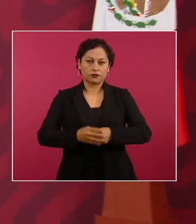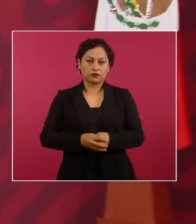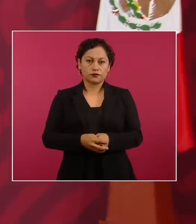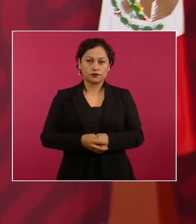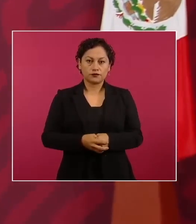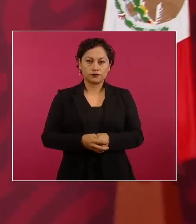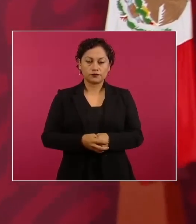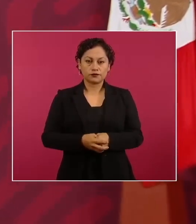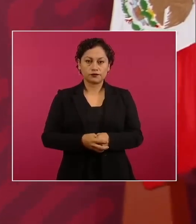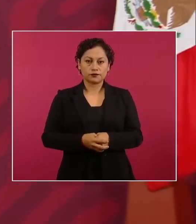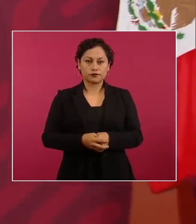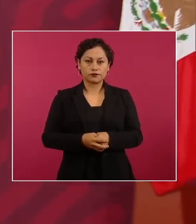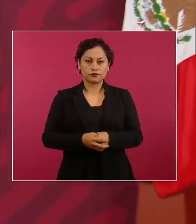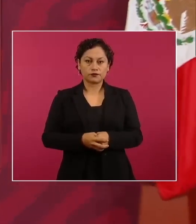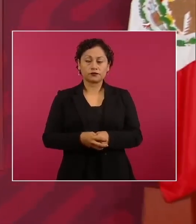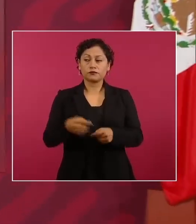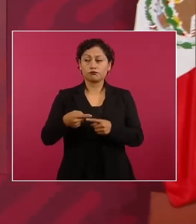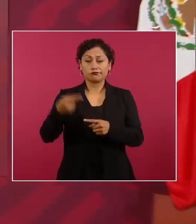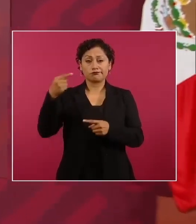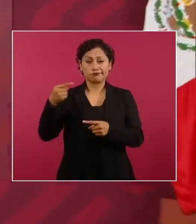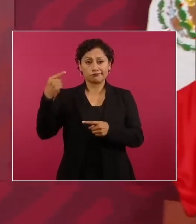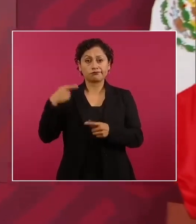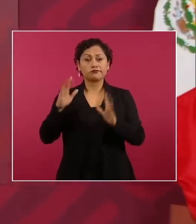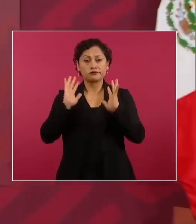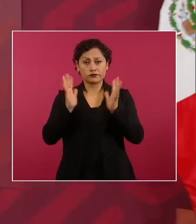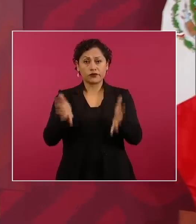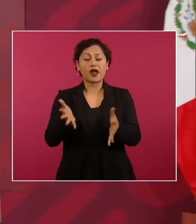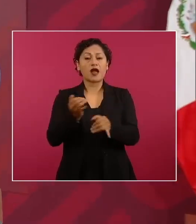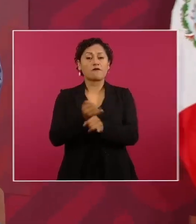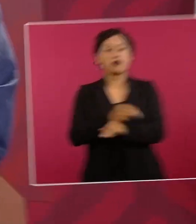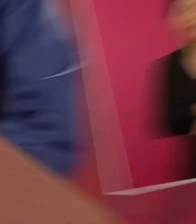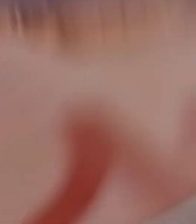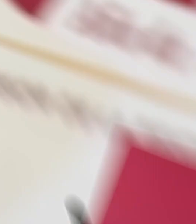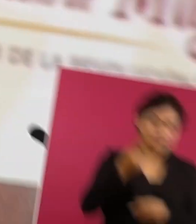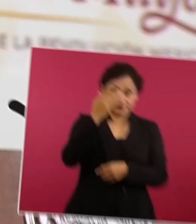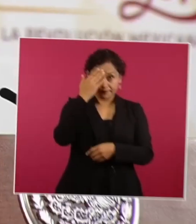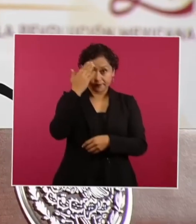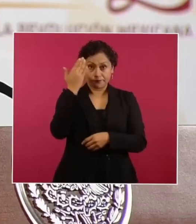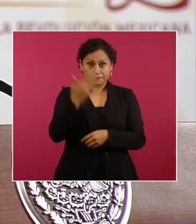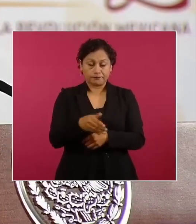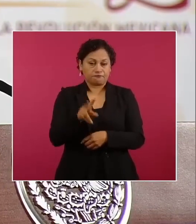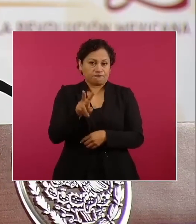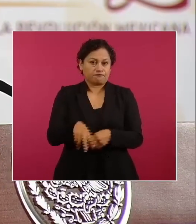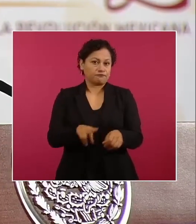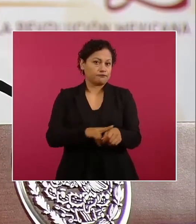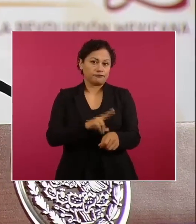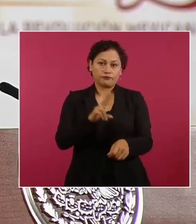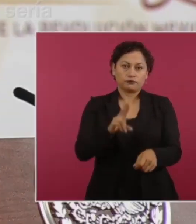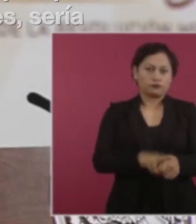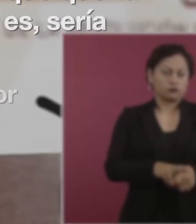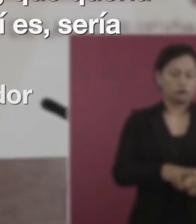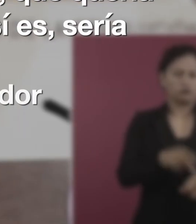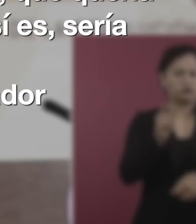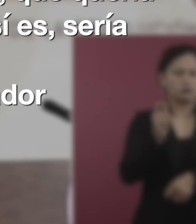tener otro concierta y comentó que este Debería ser de Christian nodal y Belinda es difícil de creer pero tal cual el presidente mexicano dijo esto y lo cita